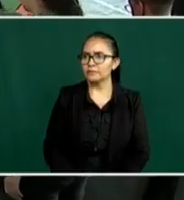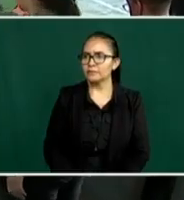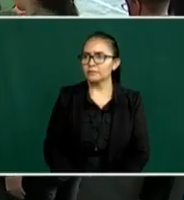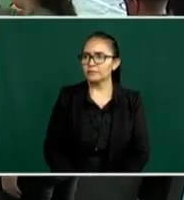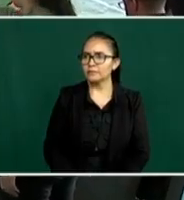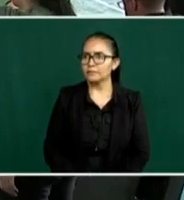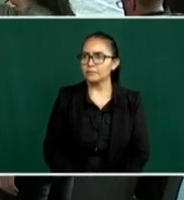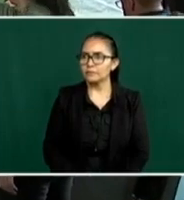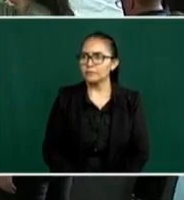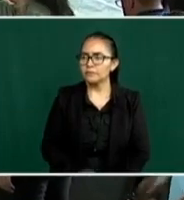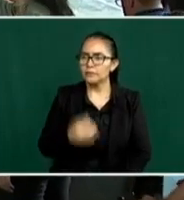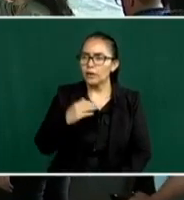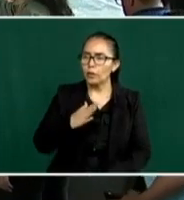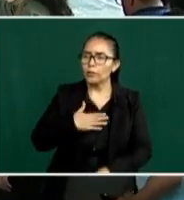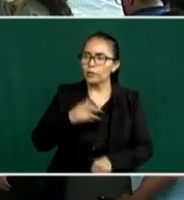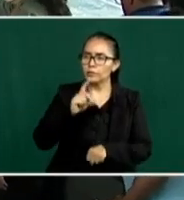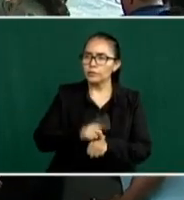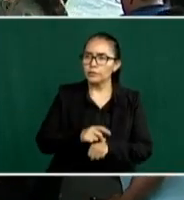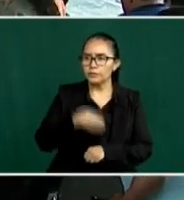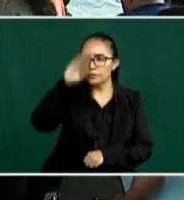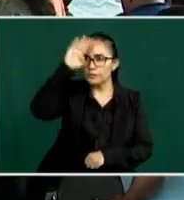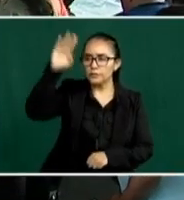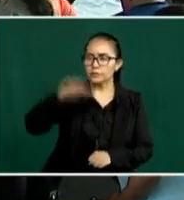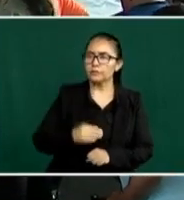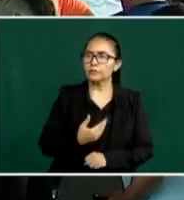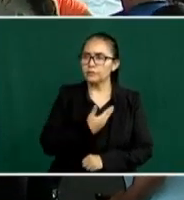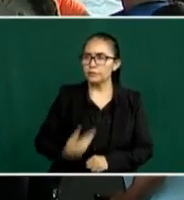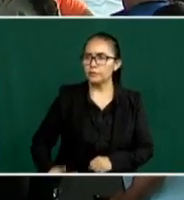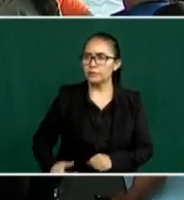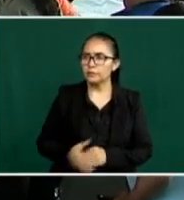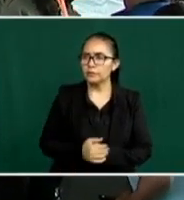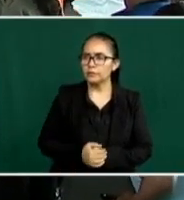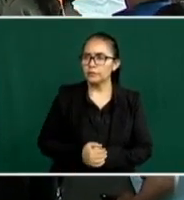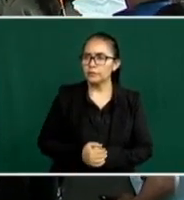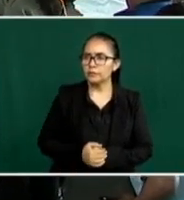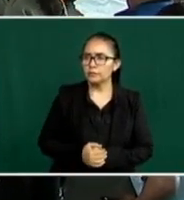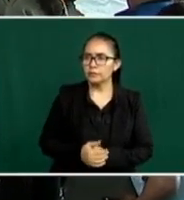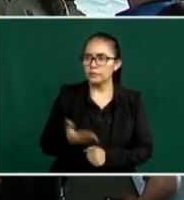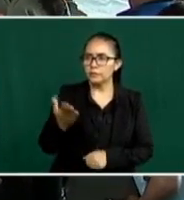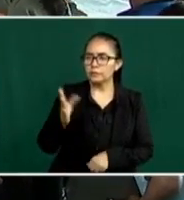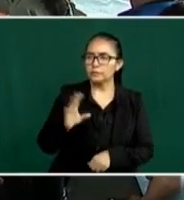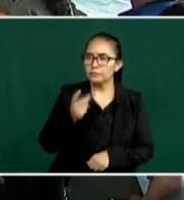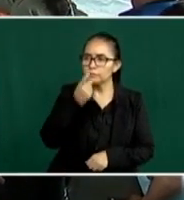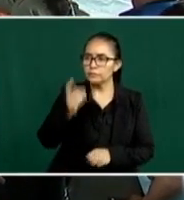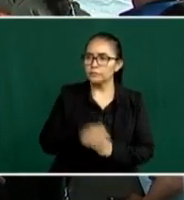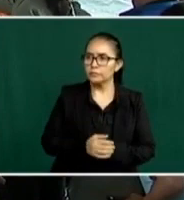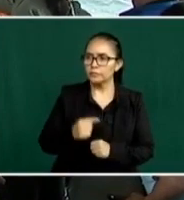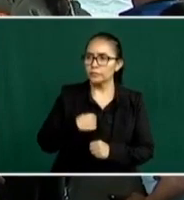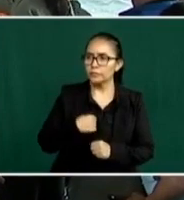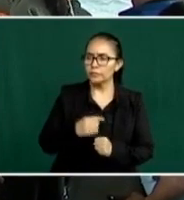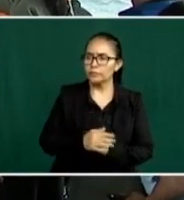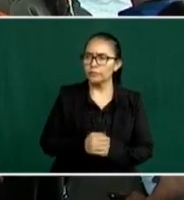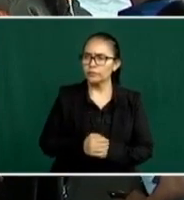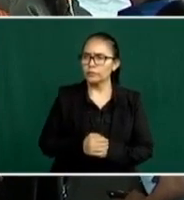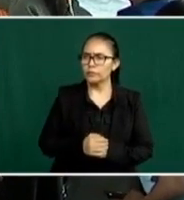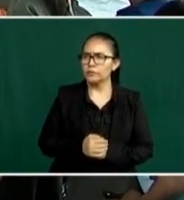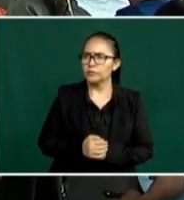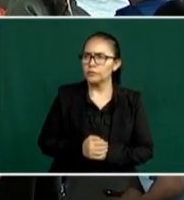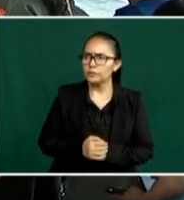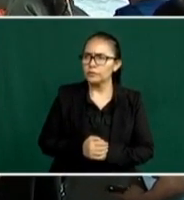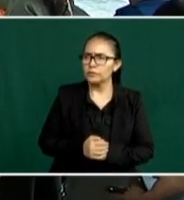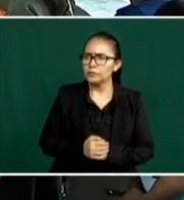Okay. Buenos días, señor presidente. Pues ahora sí que, como usted dice, yo tengo otros datos.